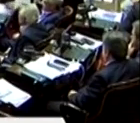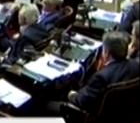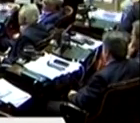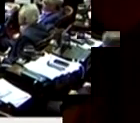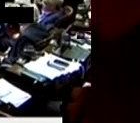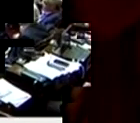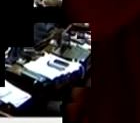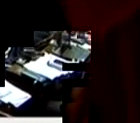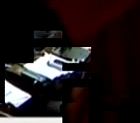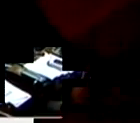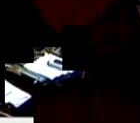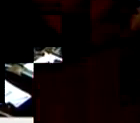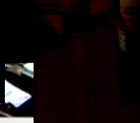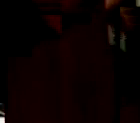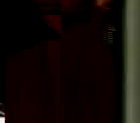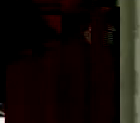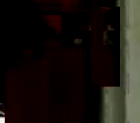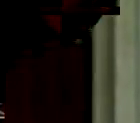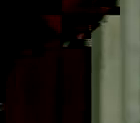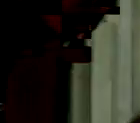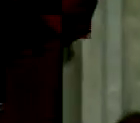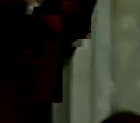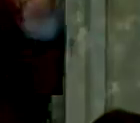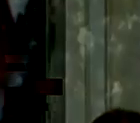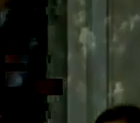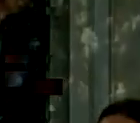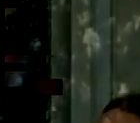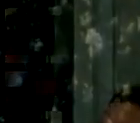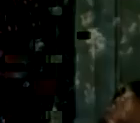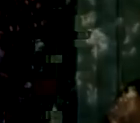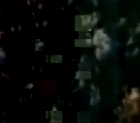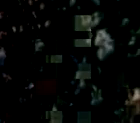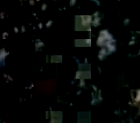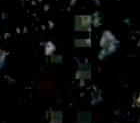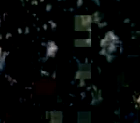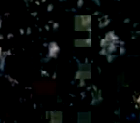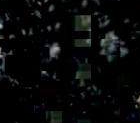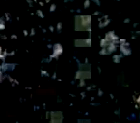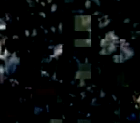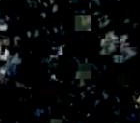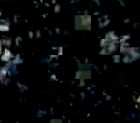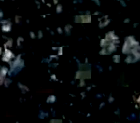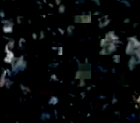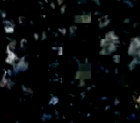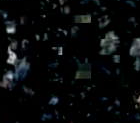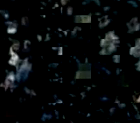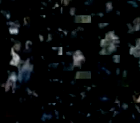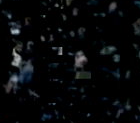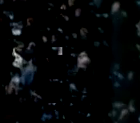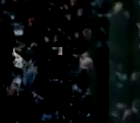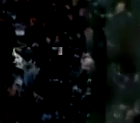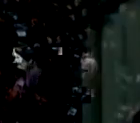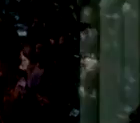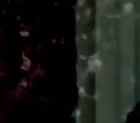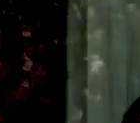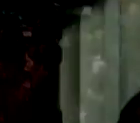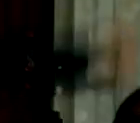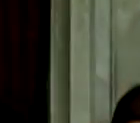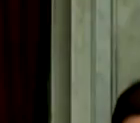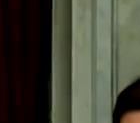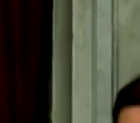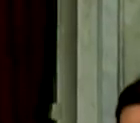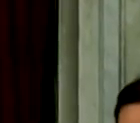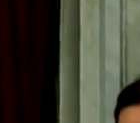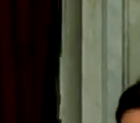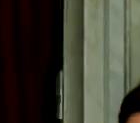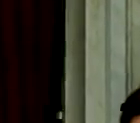cargo mientras se desarrolla el impeachment en Brasil. Recordemos que Dilma Rousseff sigue siendo presidenta, pero separada de funciones mientras